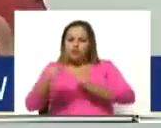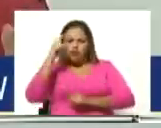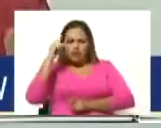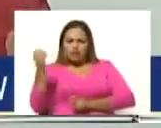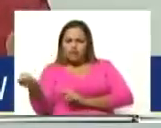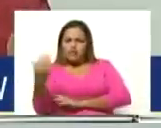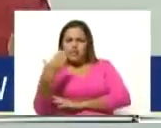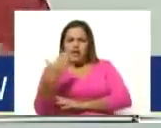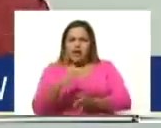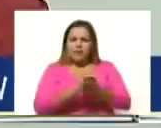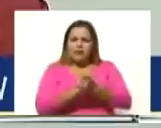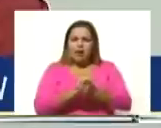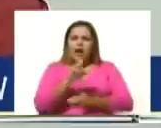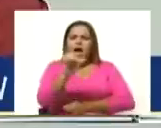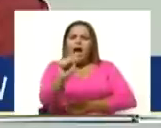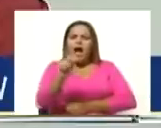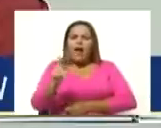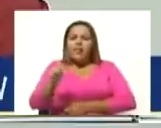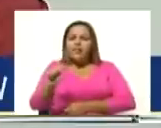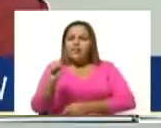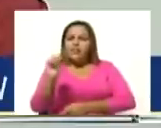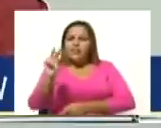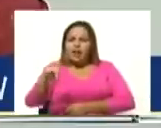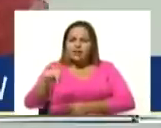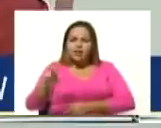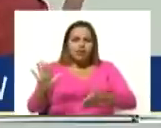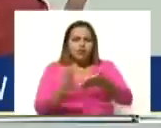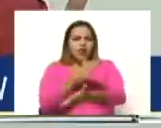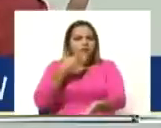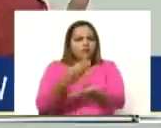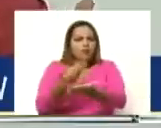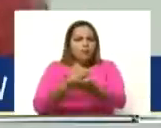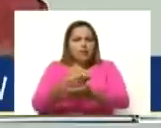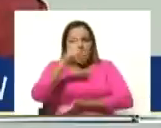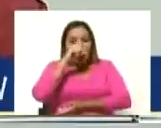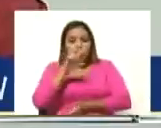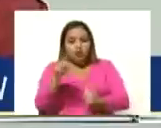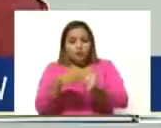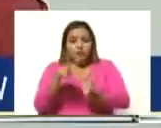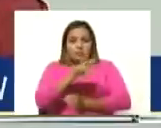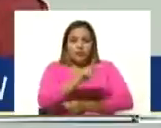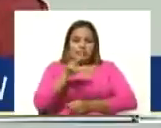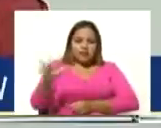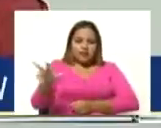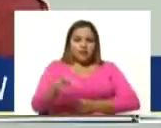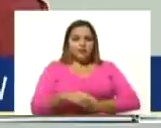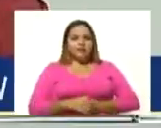Adán de la propuesta del año 2023